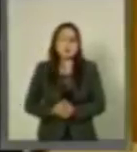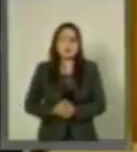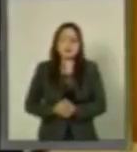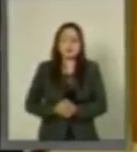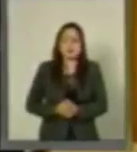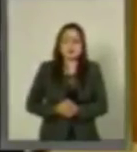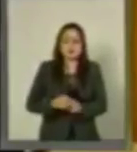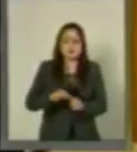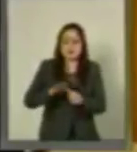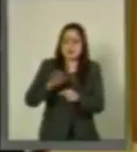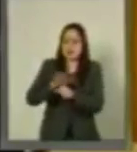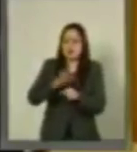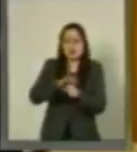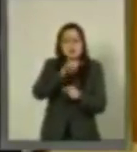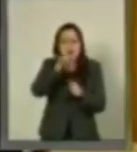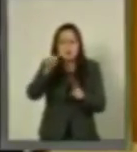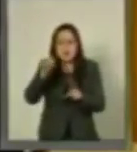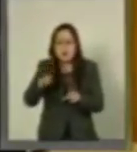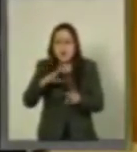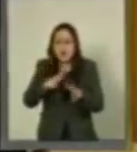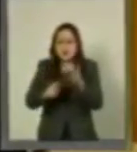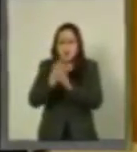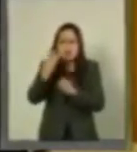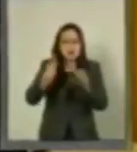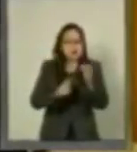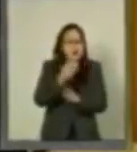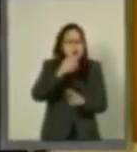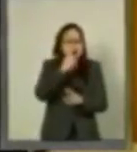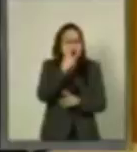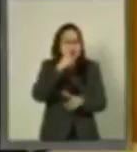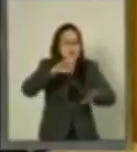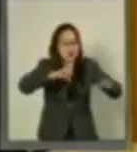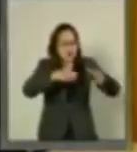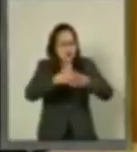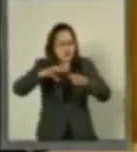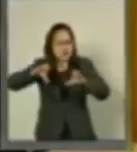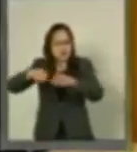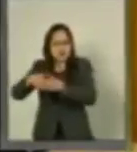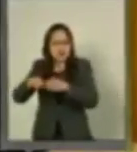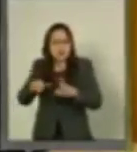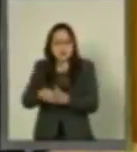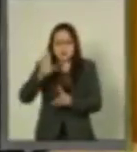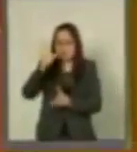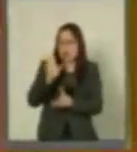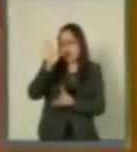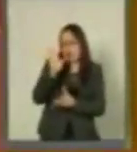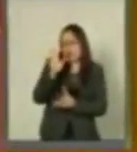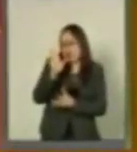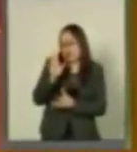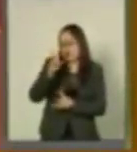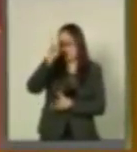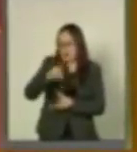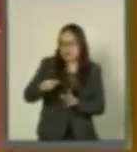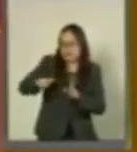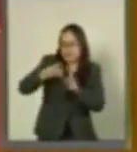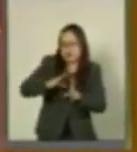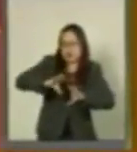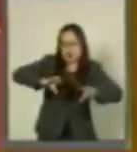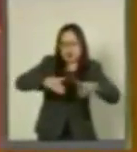por todos lados surgen policías comunitarias, entre comillas.